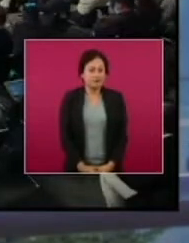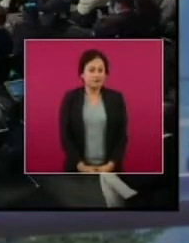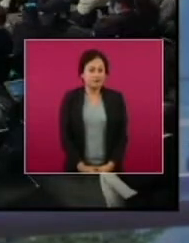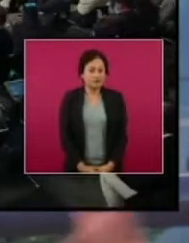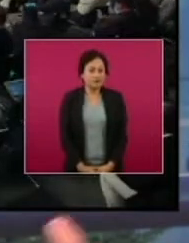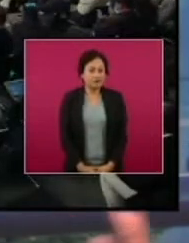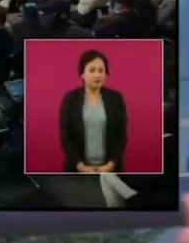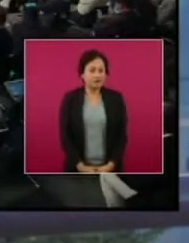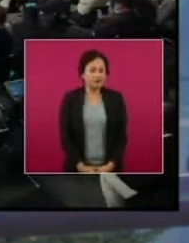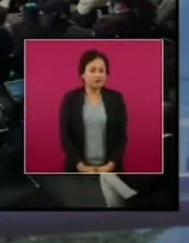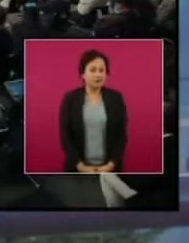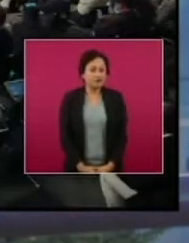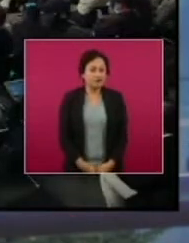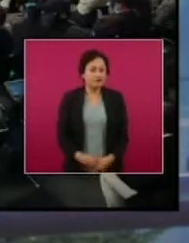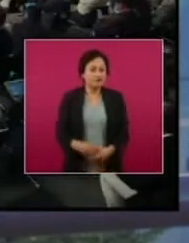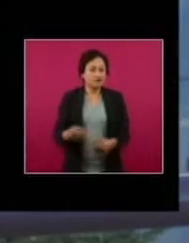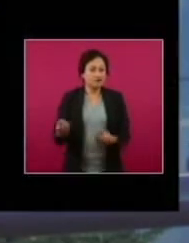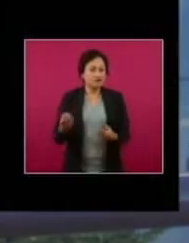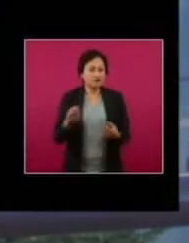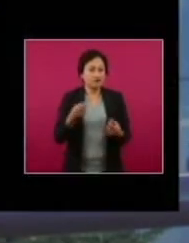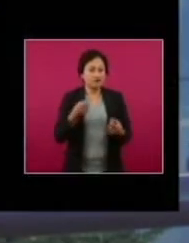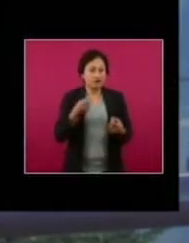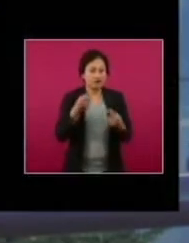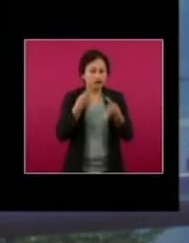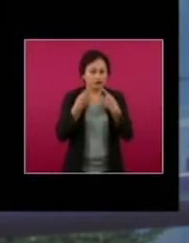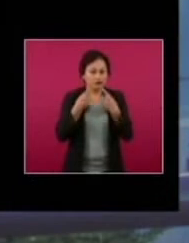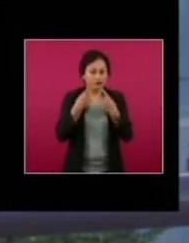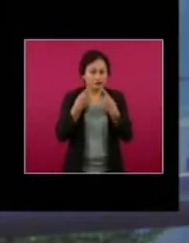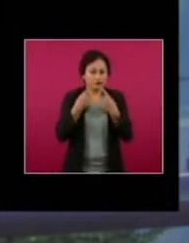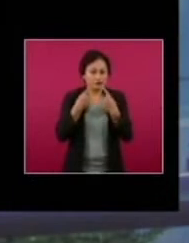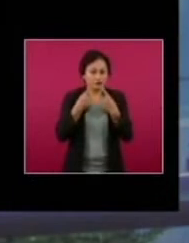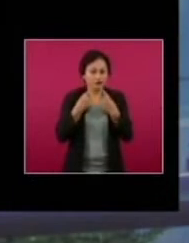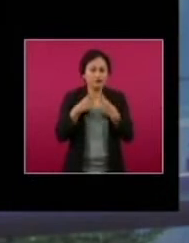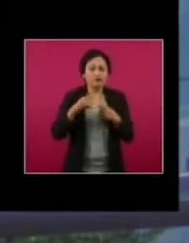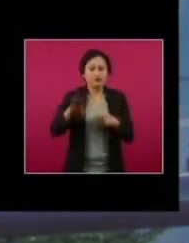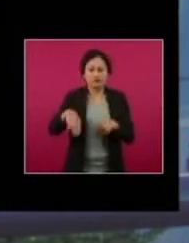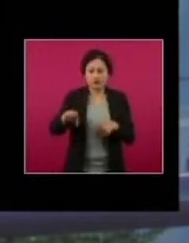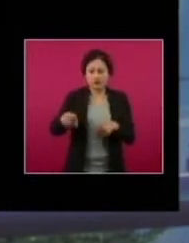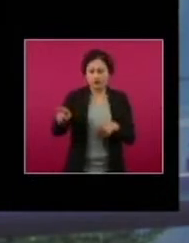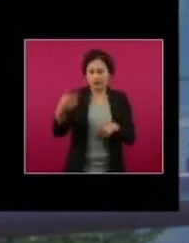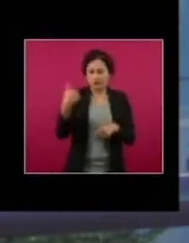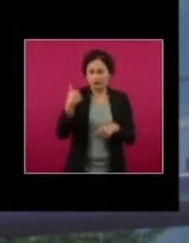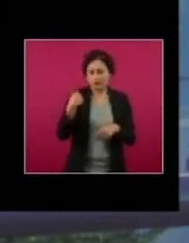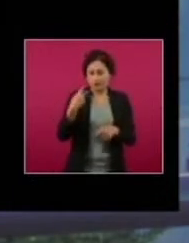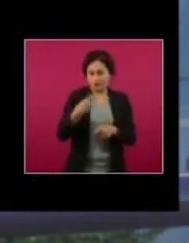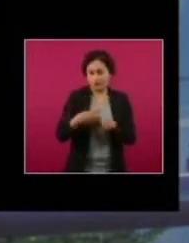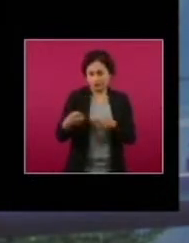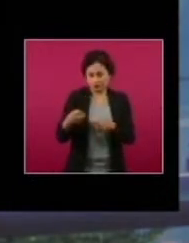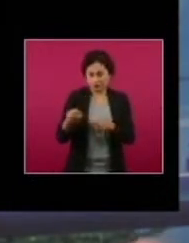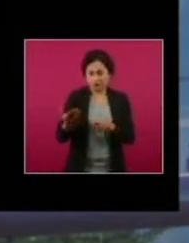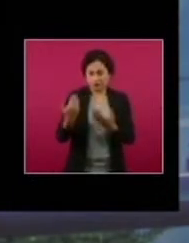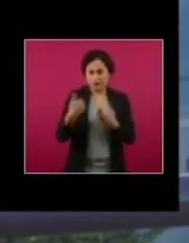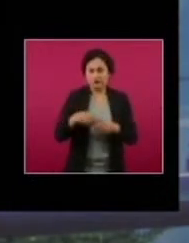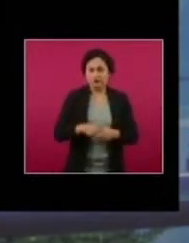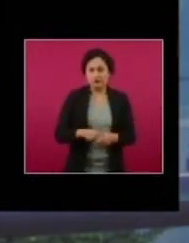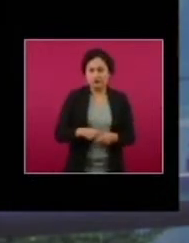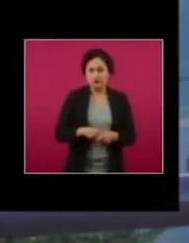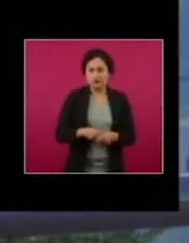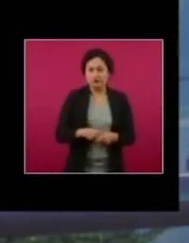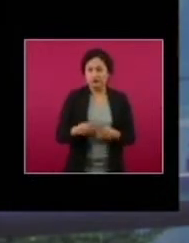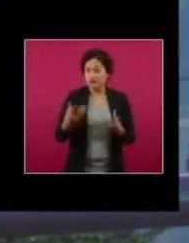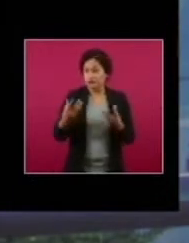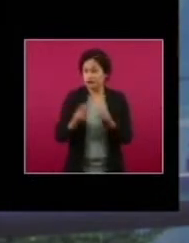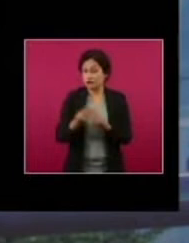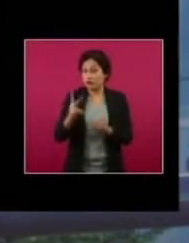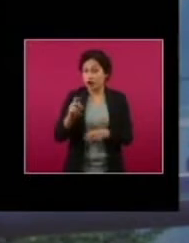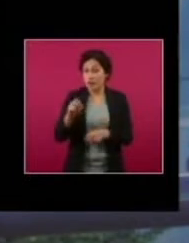cuestionamos o muchos mexicanos como yo cuestionamos como como él puede hablar de democracia cuando él llegó a la presidencia después